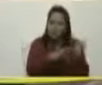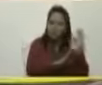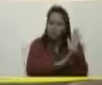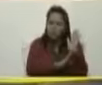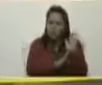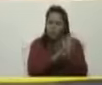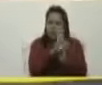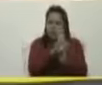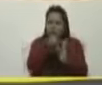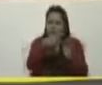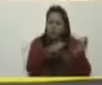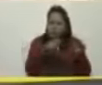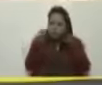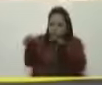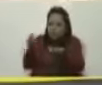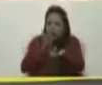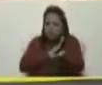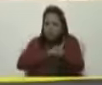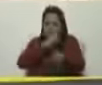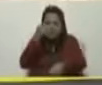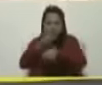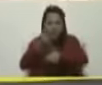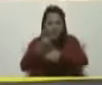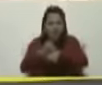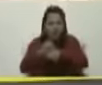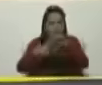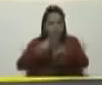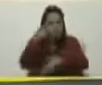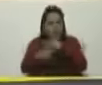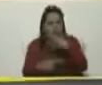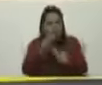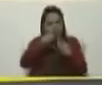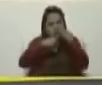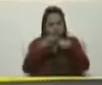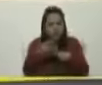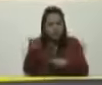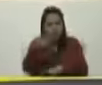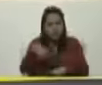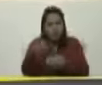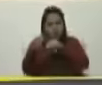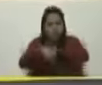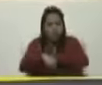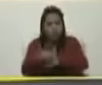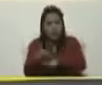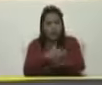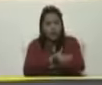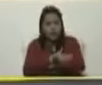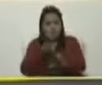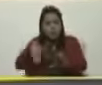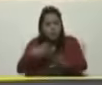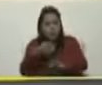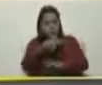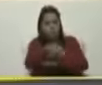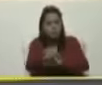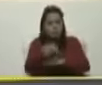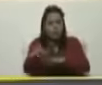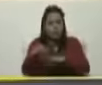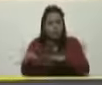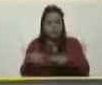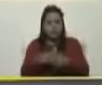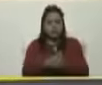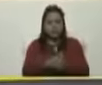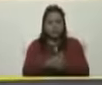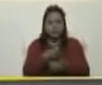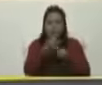a ustedes para seguir con esos planes alimenticios que ustedes manejan, y que pueda quedar al municipio